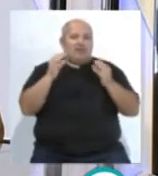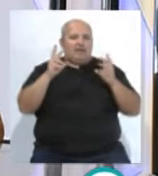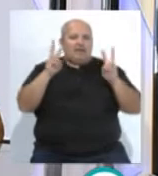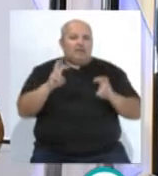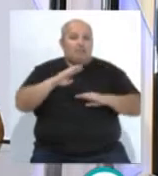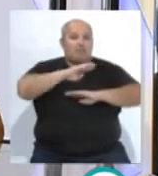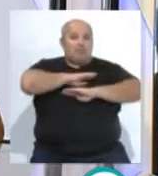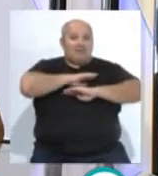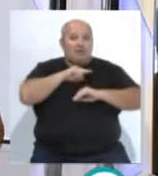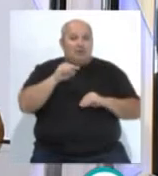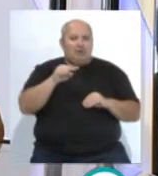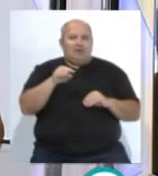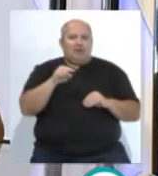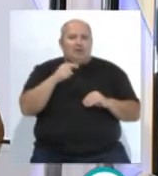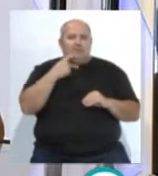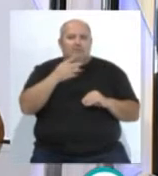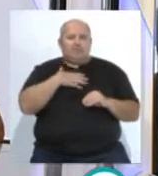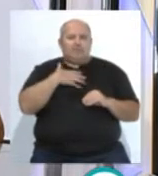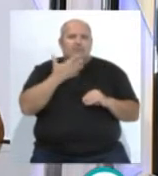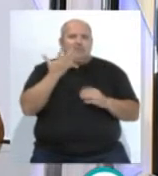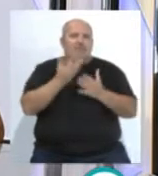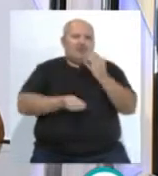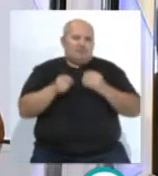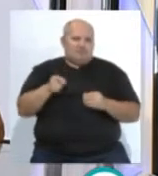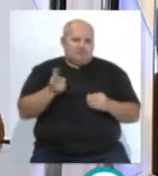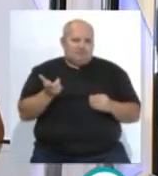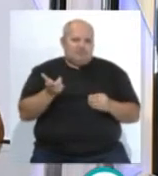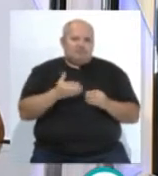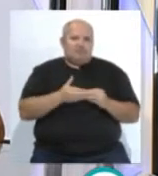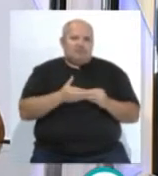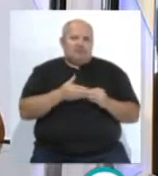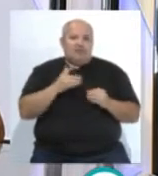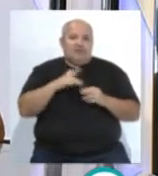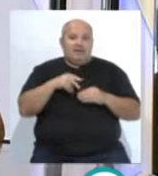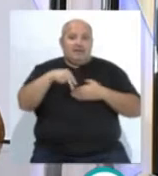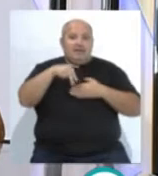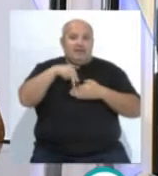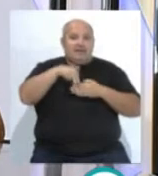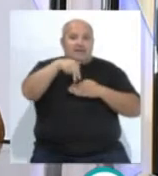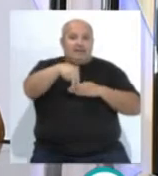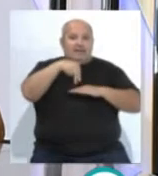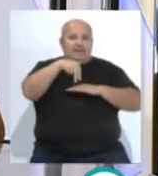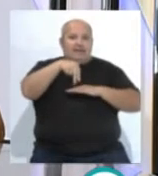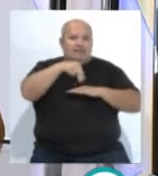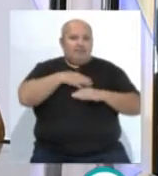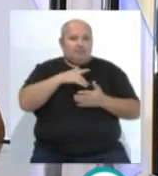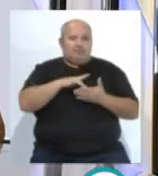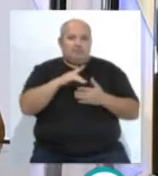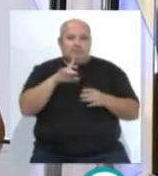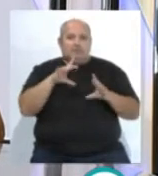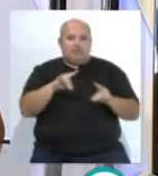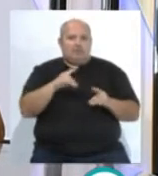es que el portero, a lo más decir, se puede considerar fallo, pero creo que cuando él llega ya con la intención de darle a la pelota que le pudo